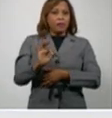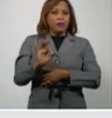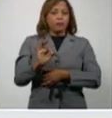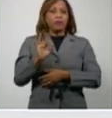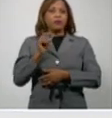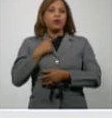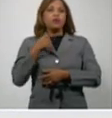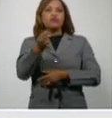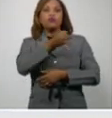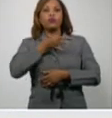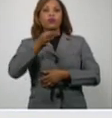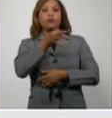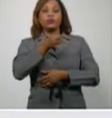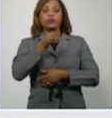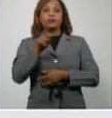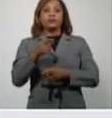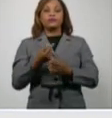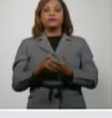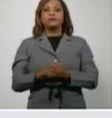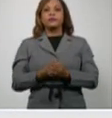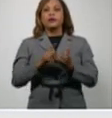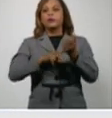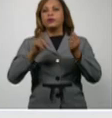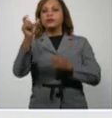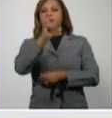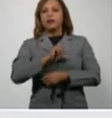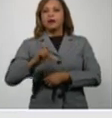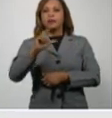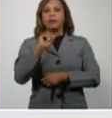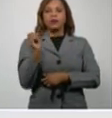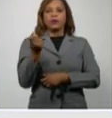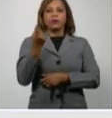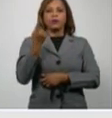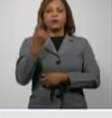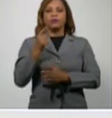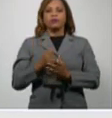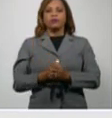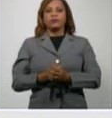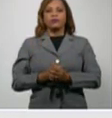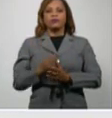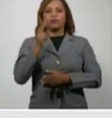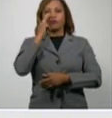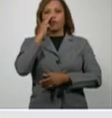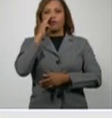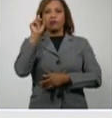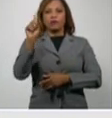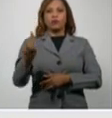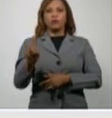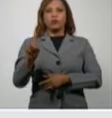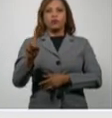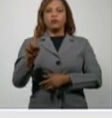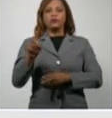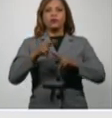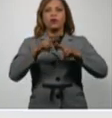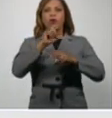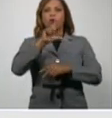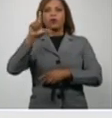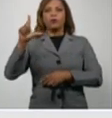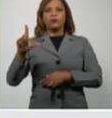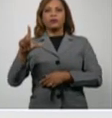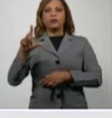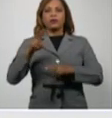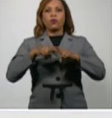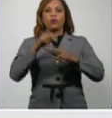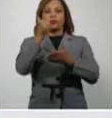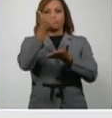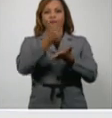municipio. En Camagüey, un caso importado en Nuevitas. En Holguín, 2 casos importados, uno en